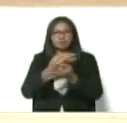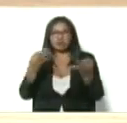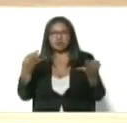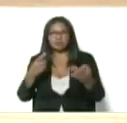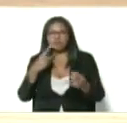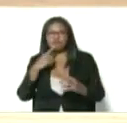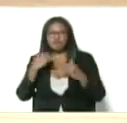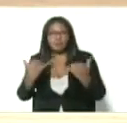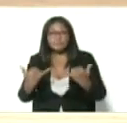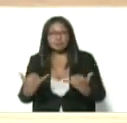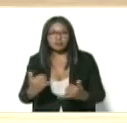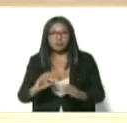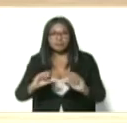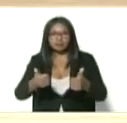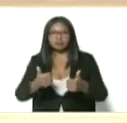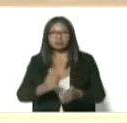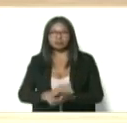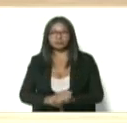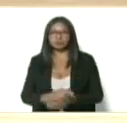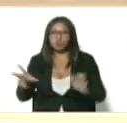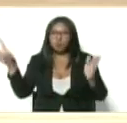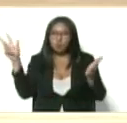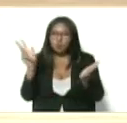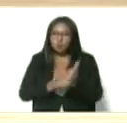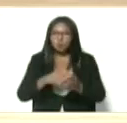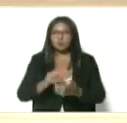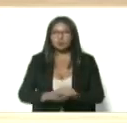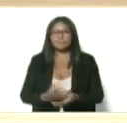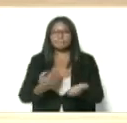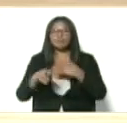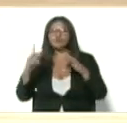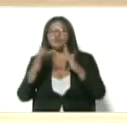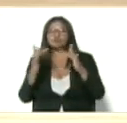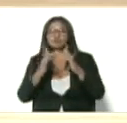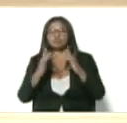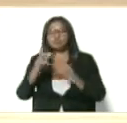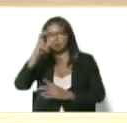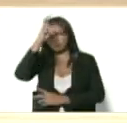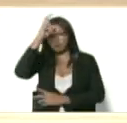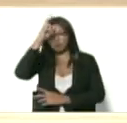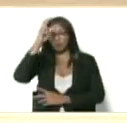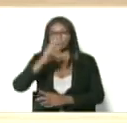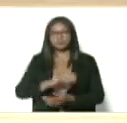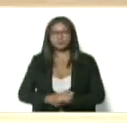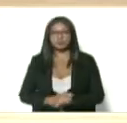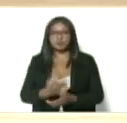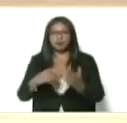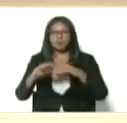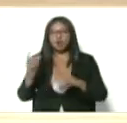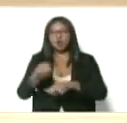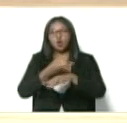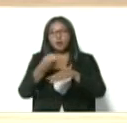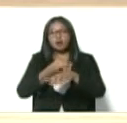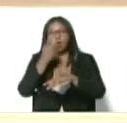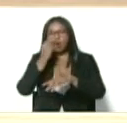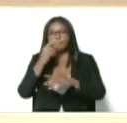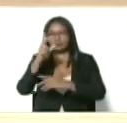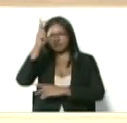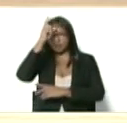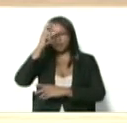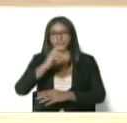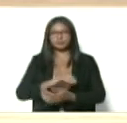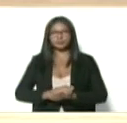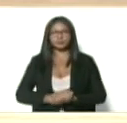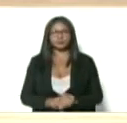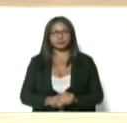hora para eso como un placer vámonos directo a falcón allá gobernador víctor claro